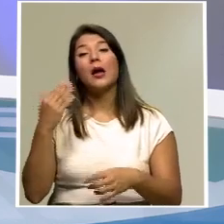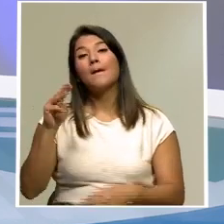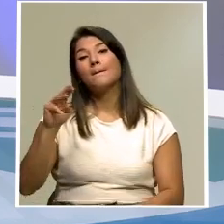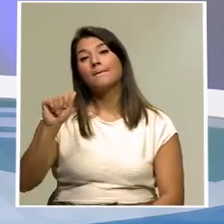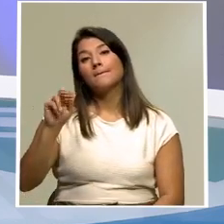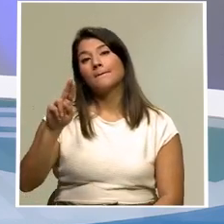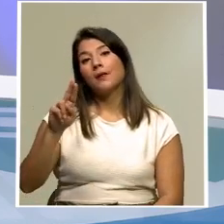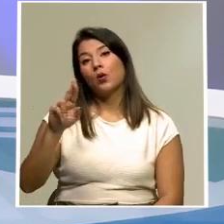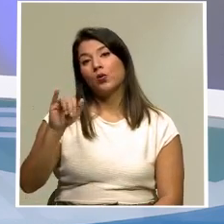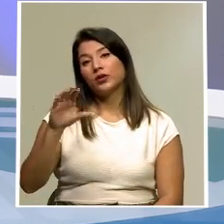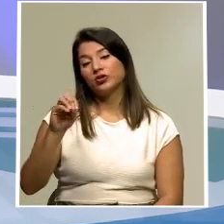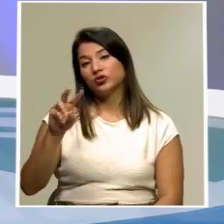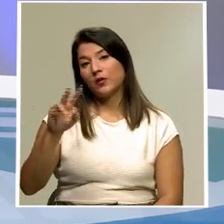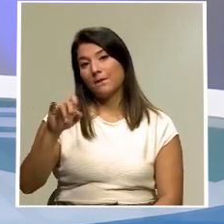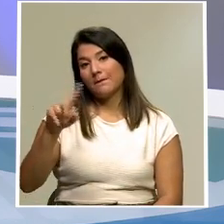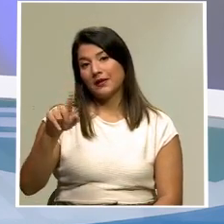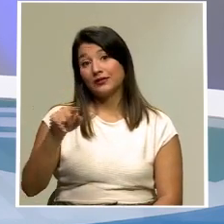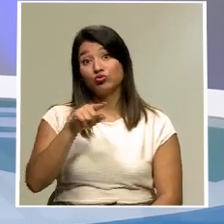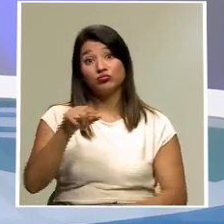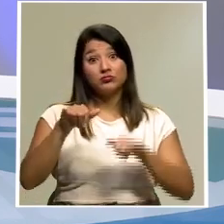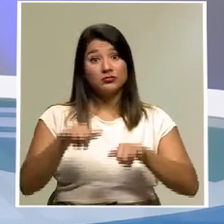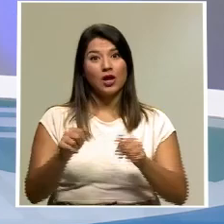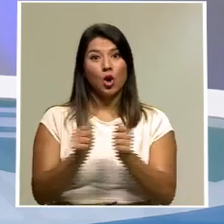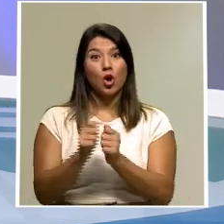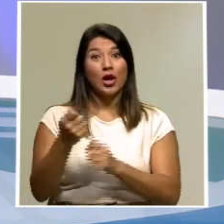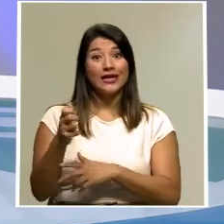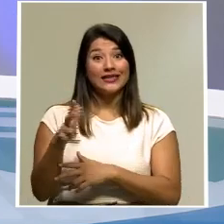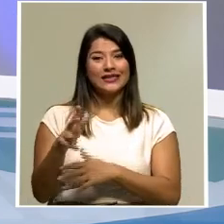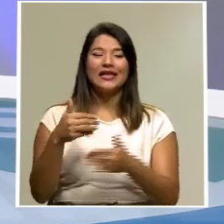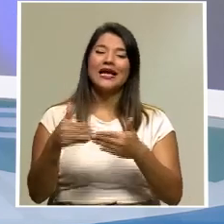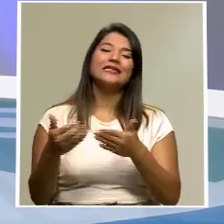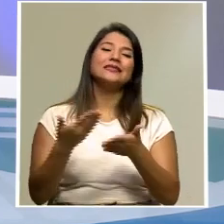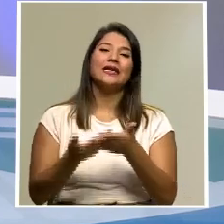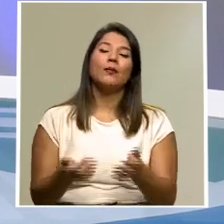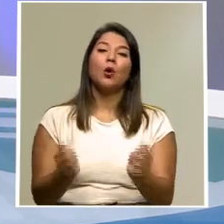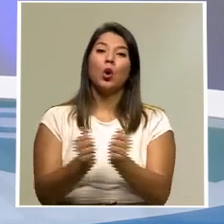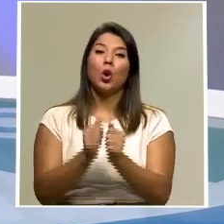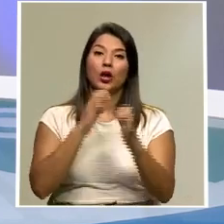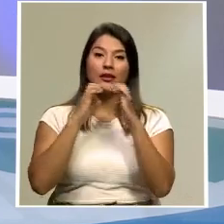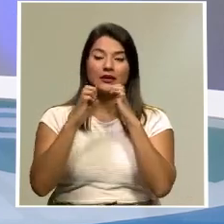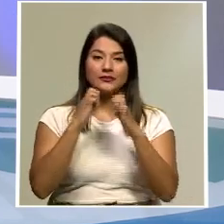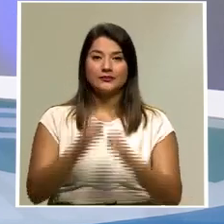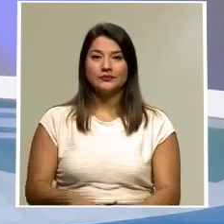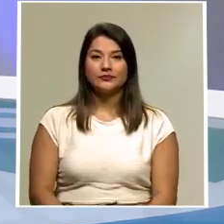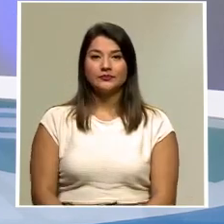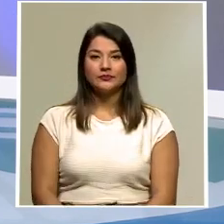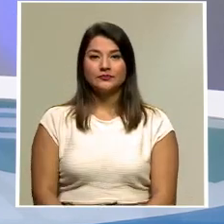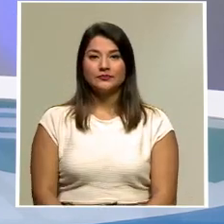Quédese en la señal de Canal 13, que ya volvemos con esta entrevista de fondo.